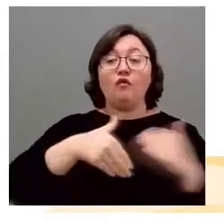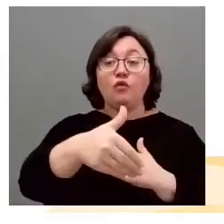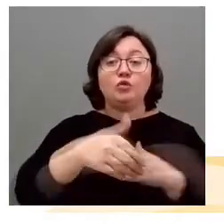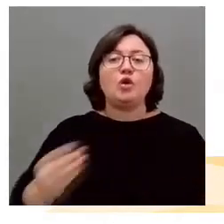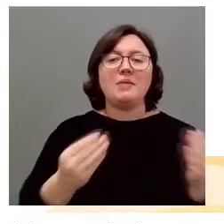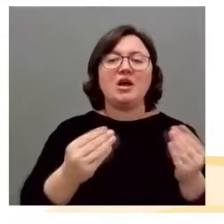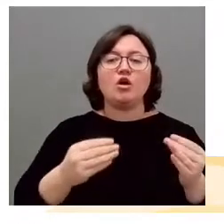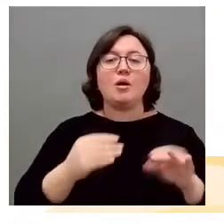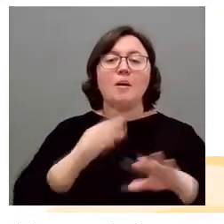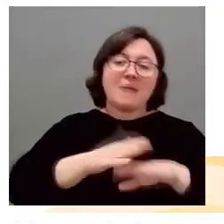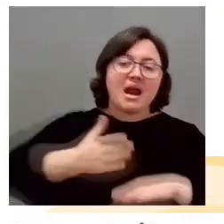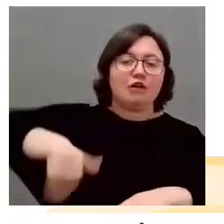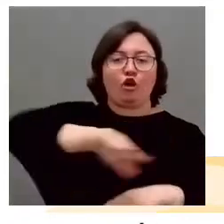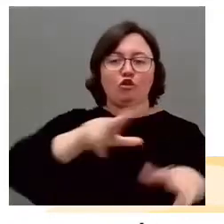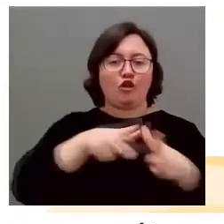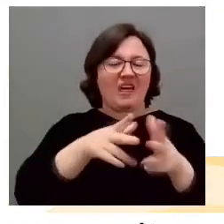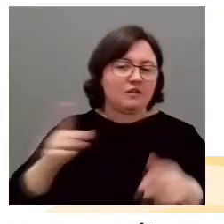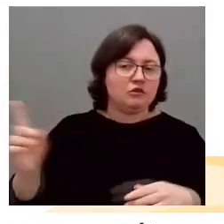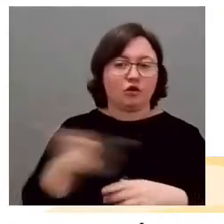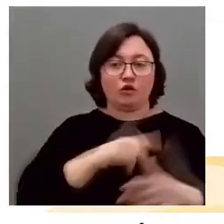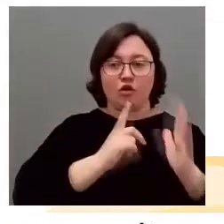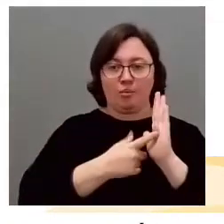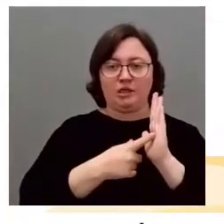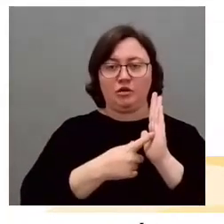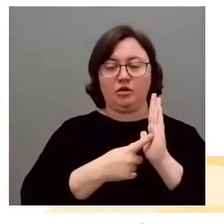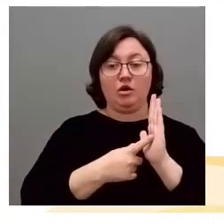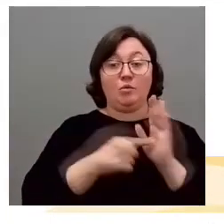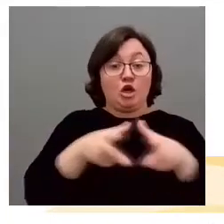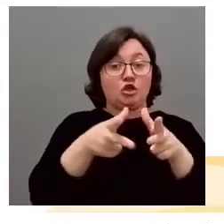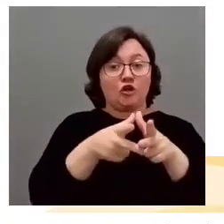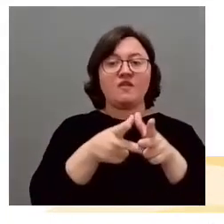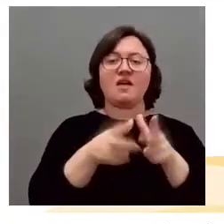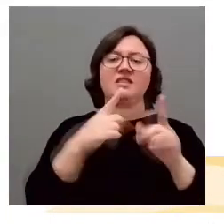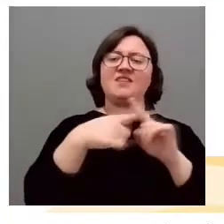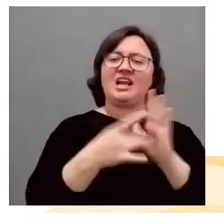la ciudadanía en general. La altura y el valor de una sociedad,